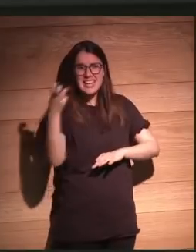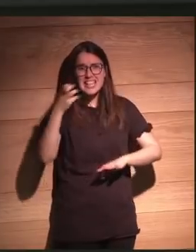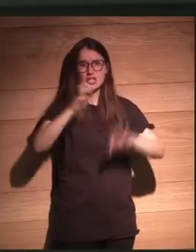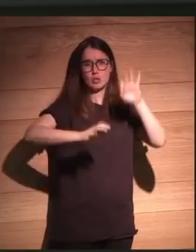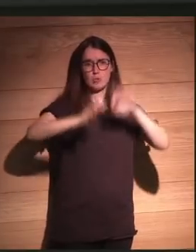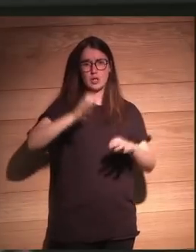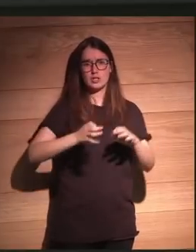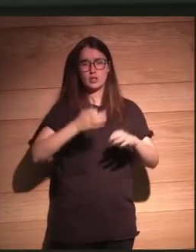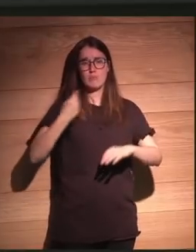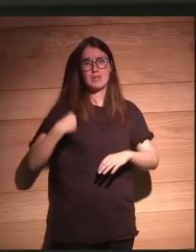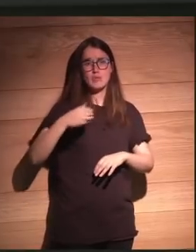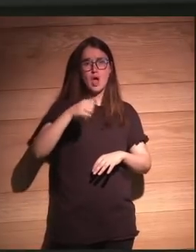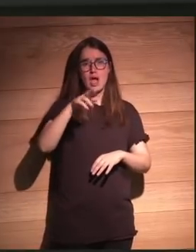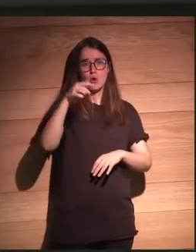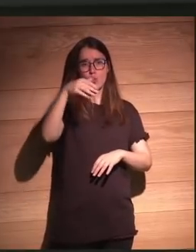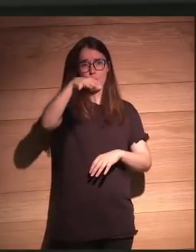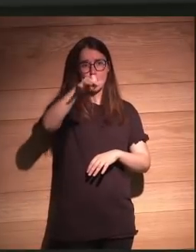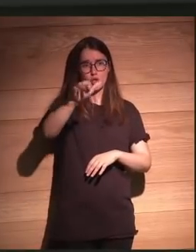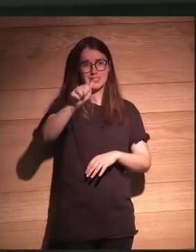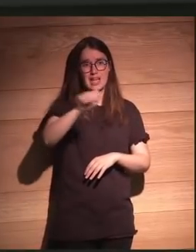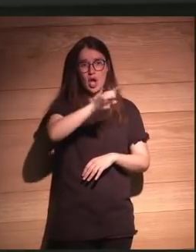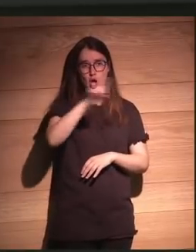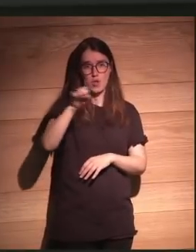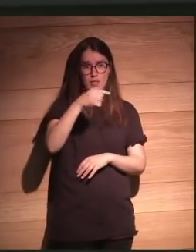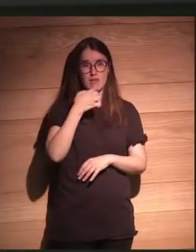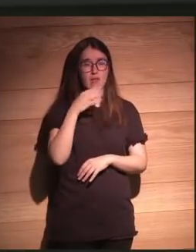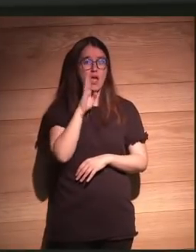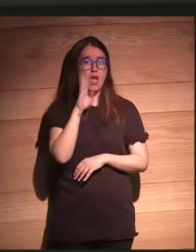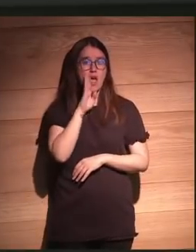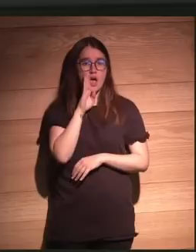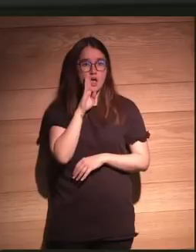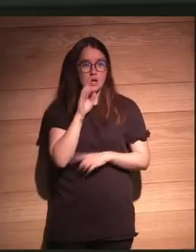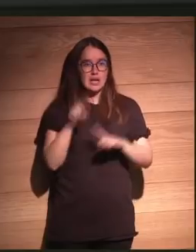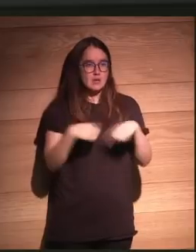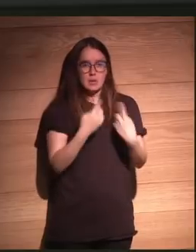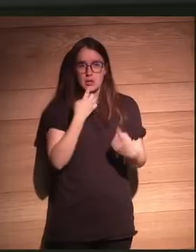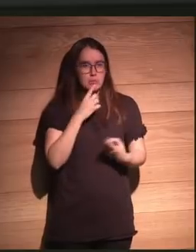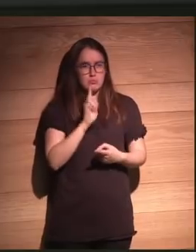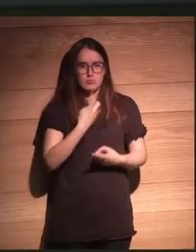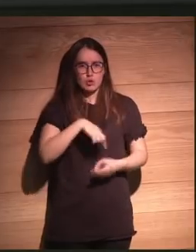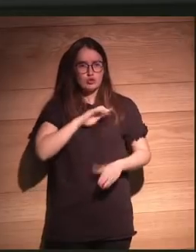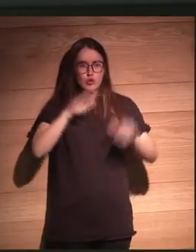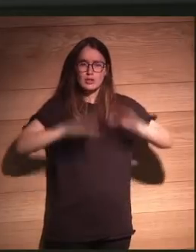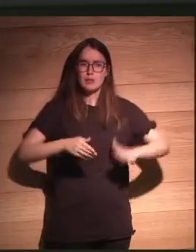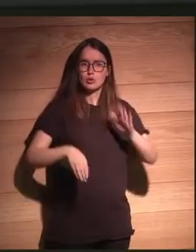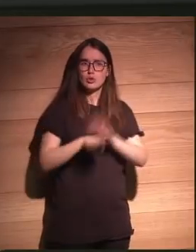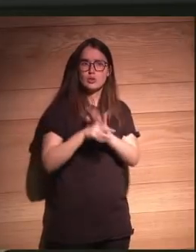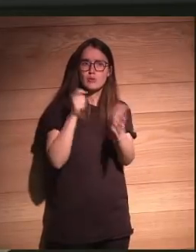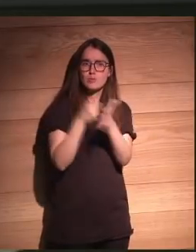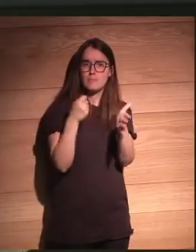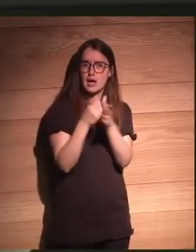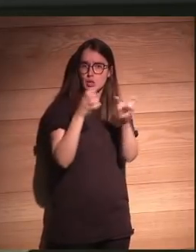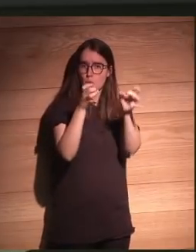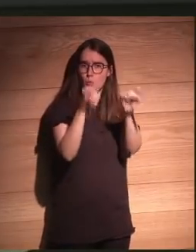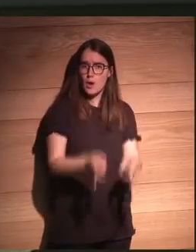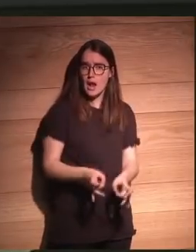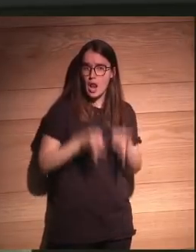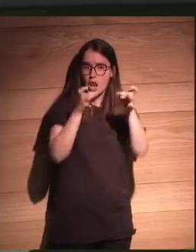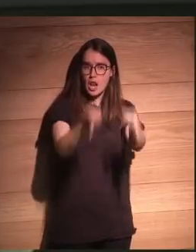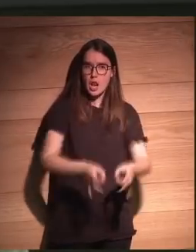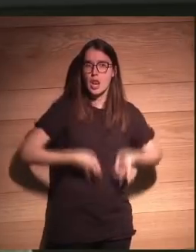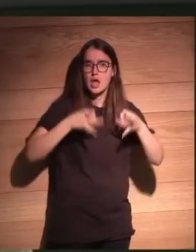300%, como en Argumosa 11, que se referiría Débora antes, las familias dicen: nos quedamos, seguimos pagando lo que pagábamos antes. Se